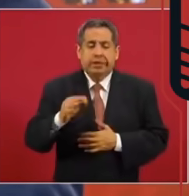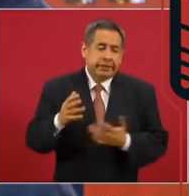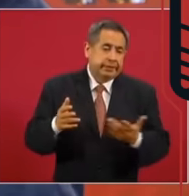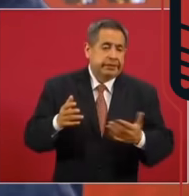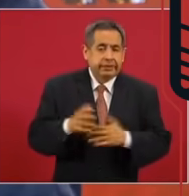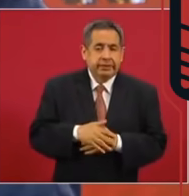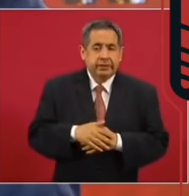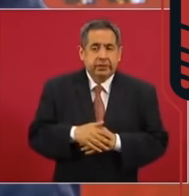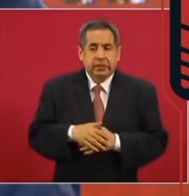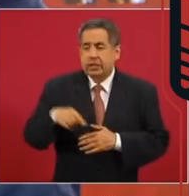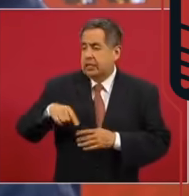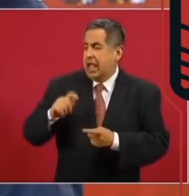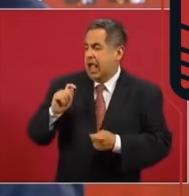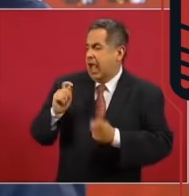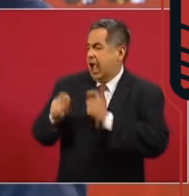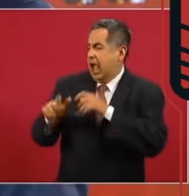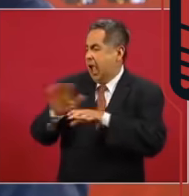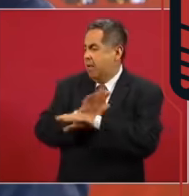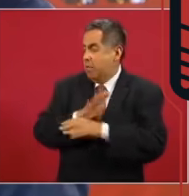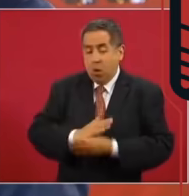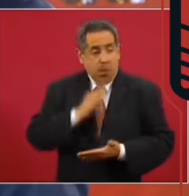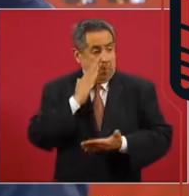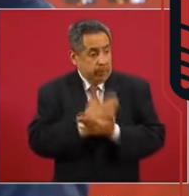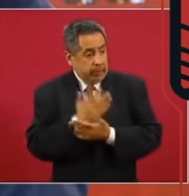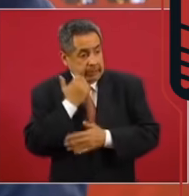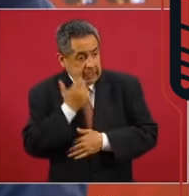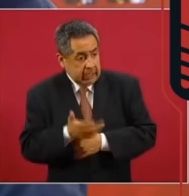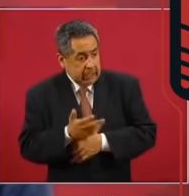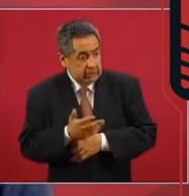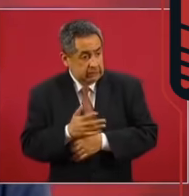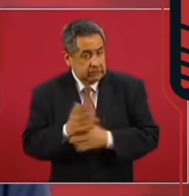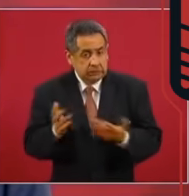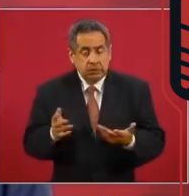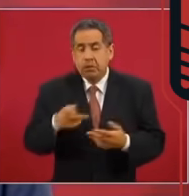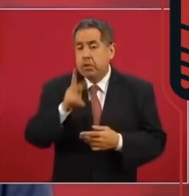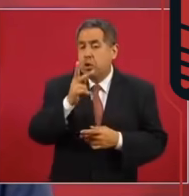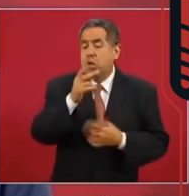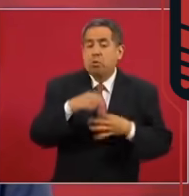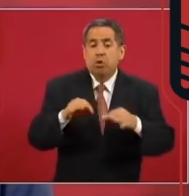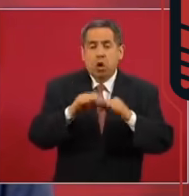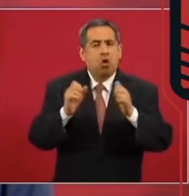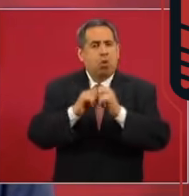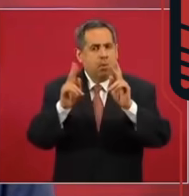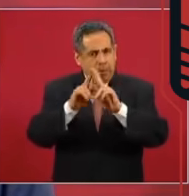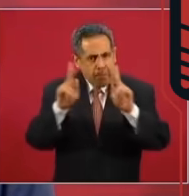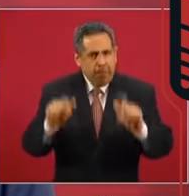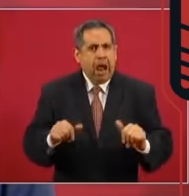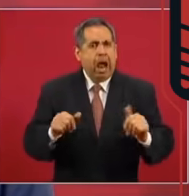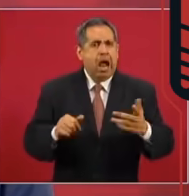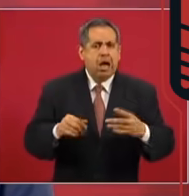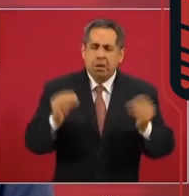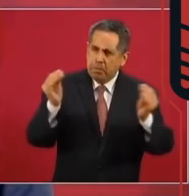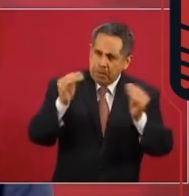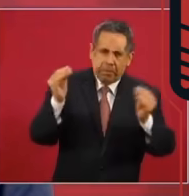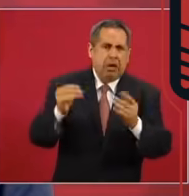detener la transformación por la vía pacífica, legal,